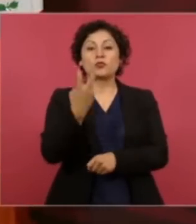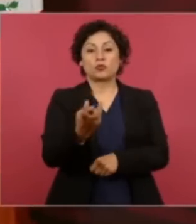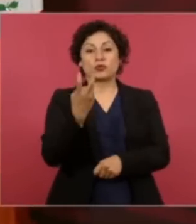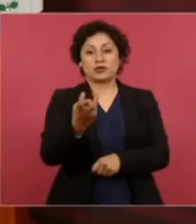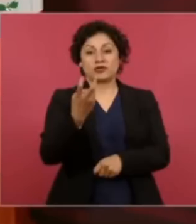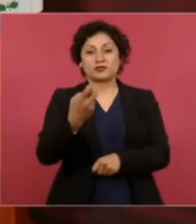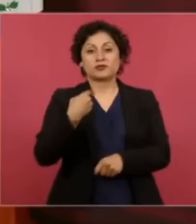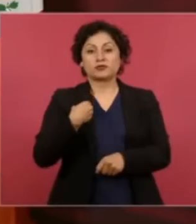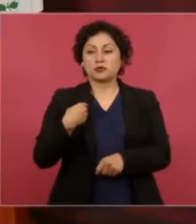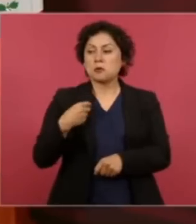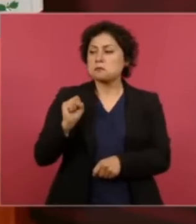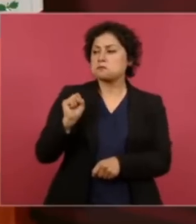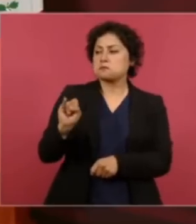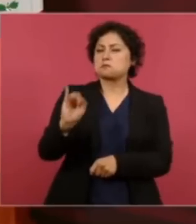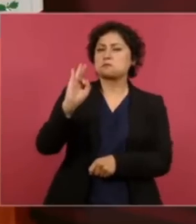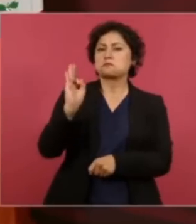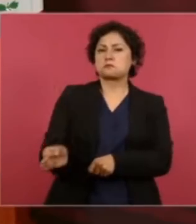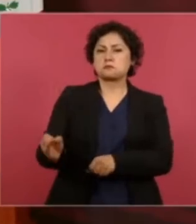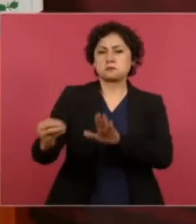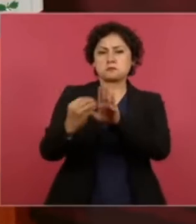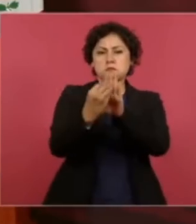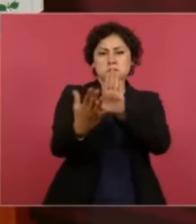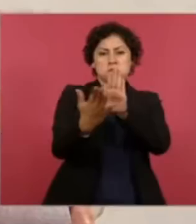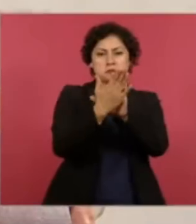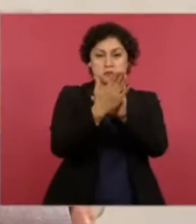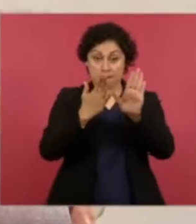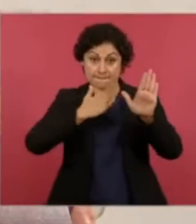agregué la postdata. Si eres conservador